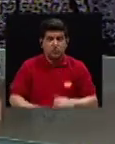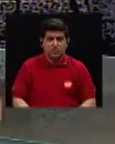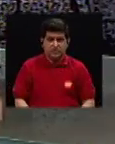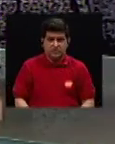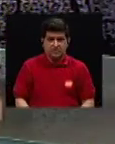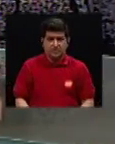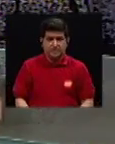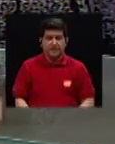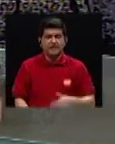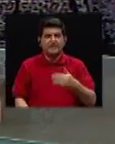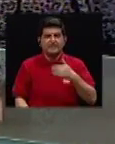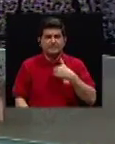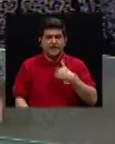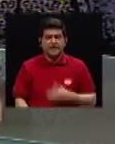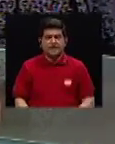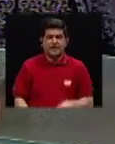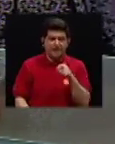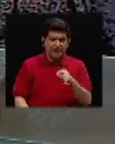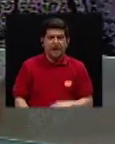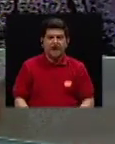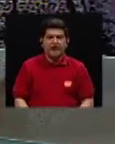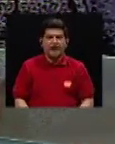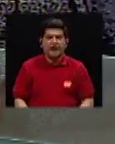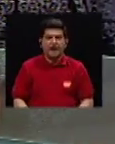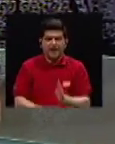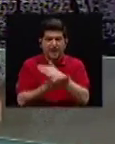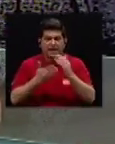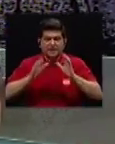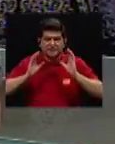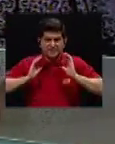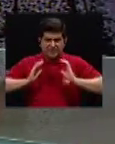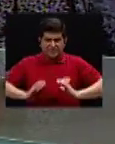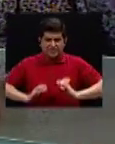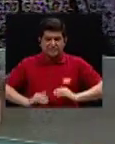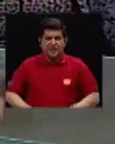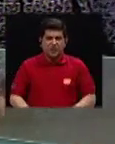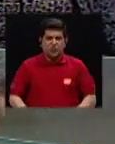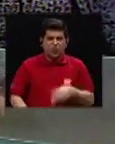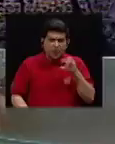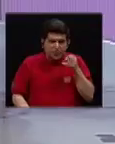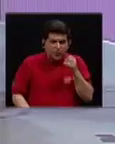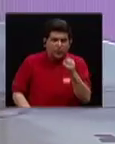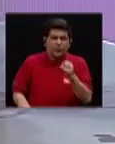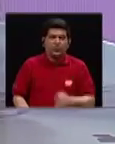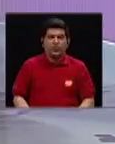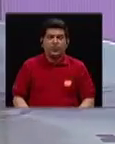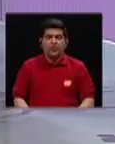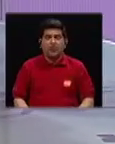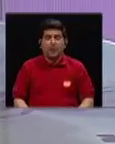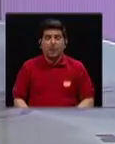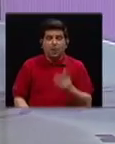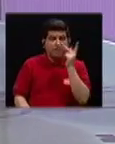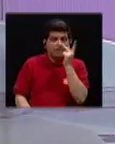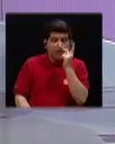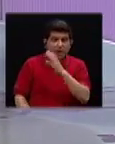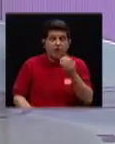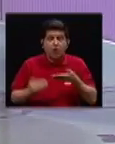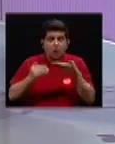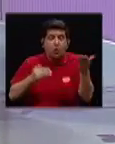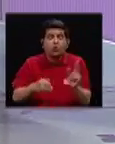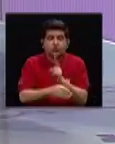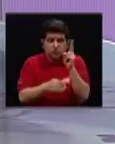la penetración en las cavidades corporales del cuerpo ya sea a través del pene o a través de objetos utilizados